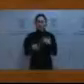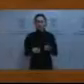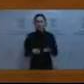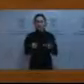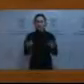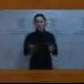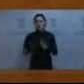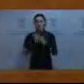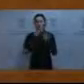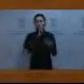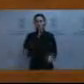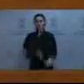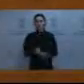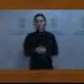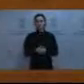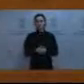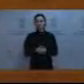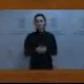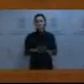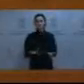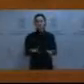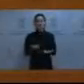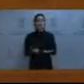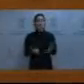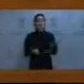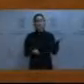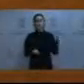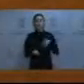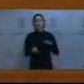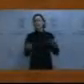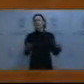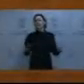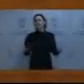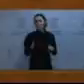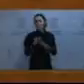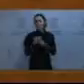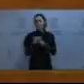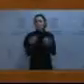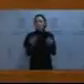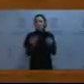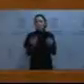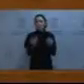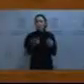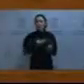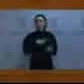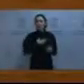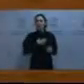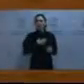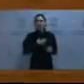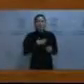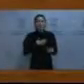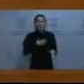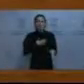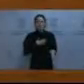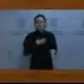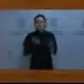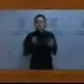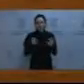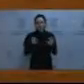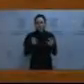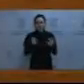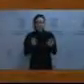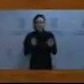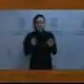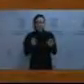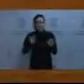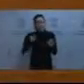esta situación. Lo que no hay más en esta situación es en el auténtico despropósito que se ha convertido lo que tenía que ser un emblema y